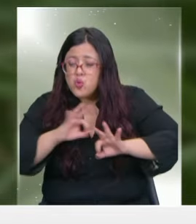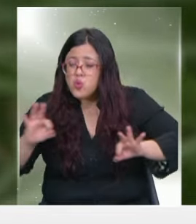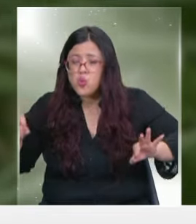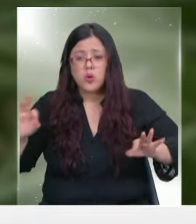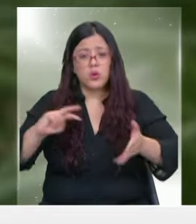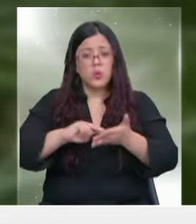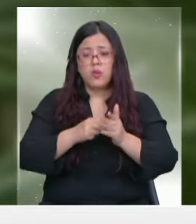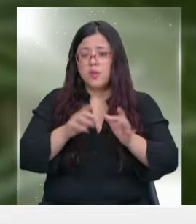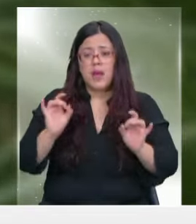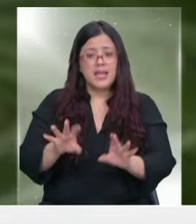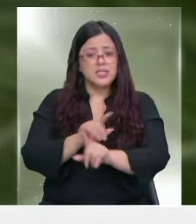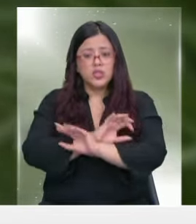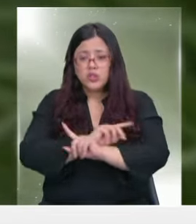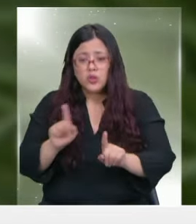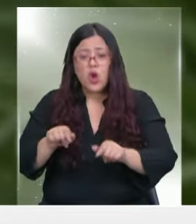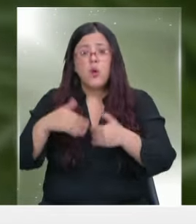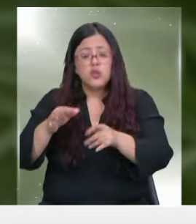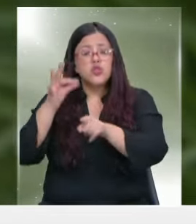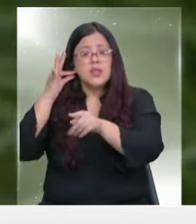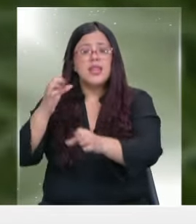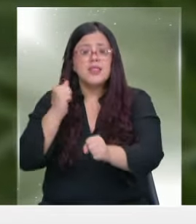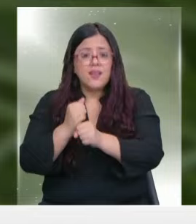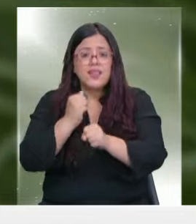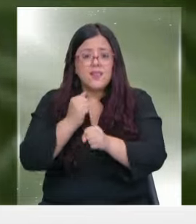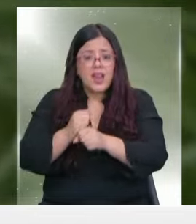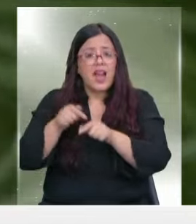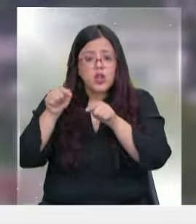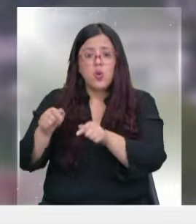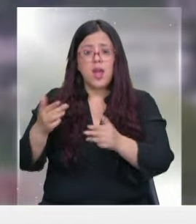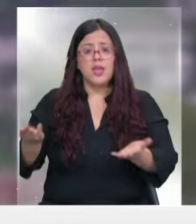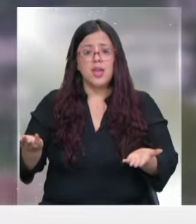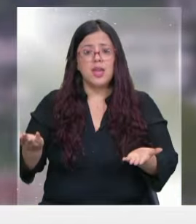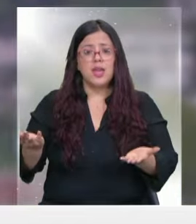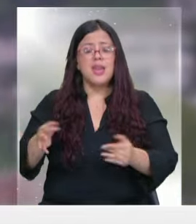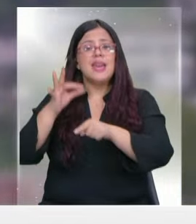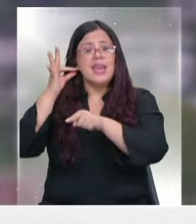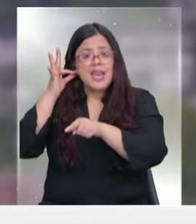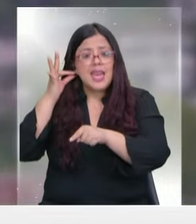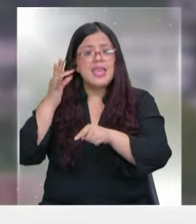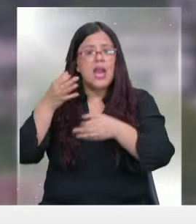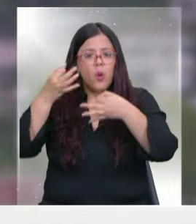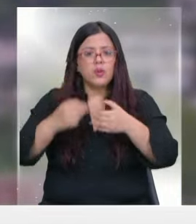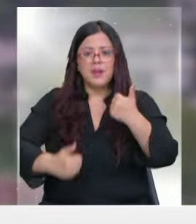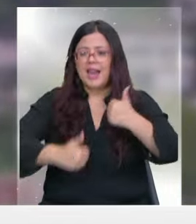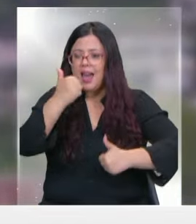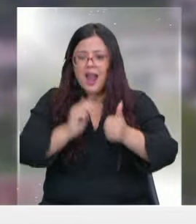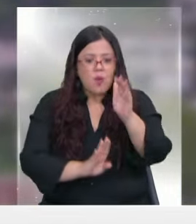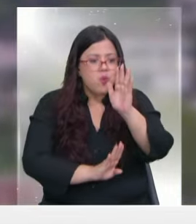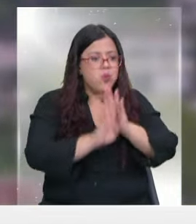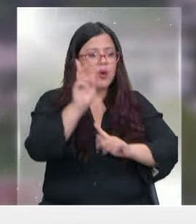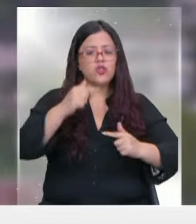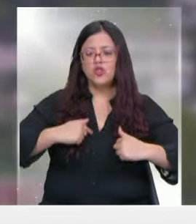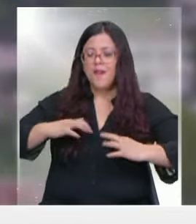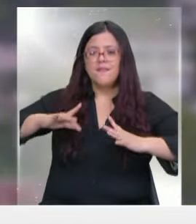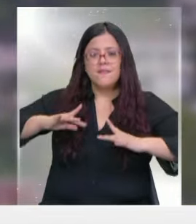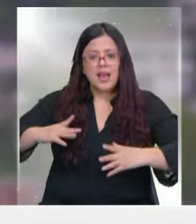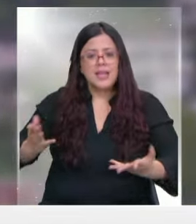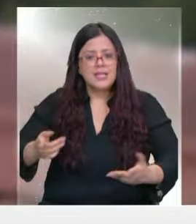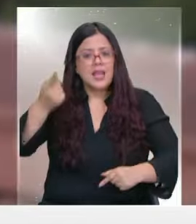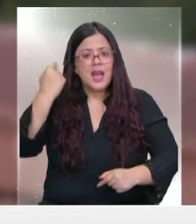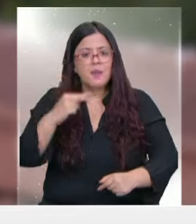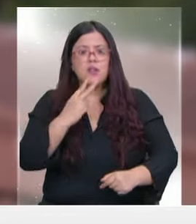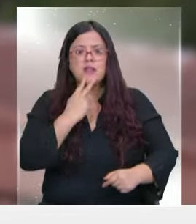crisis así. Por algo ella estaba trabajando donde estaba trabajando. Ella estaba subiendo en su carrera, yo estaba feliz, pero